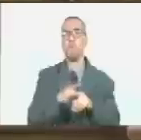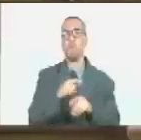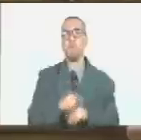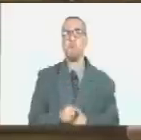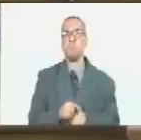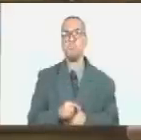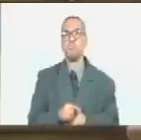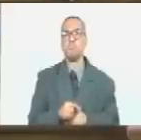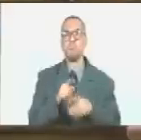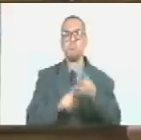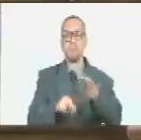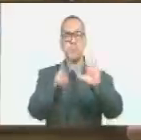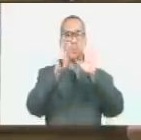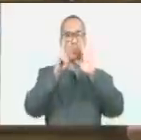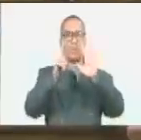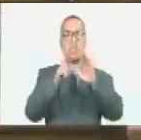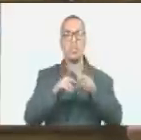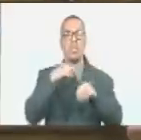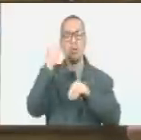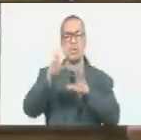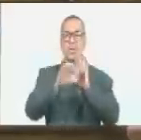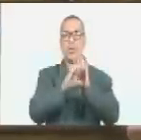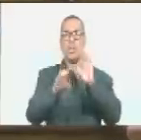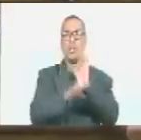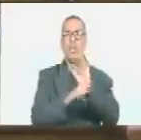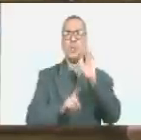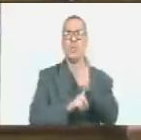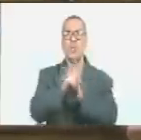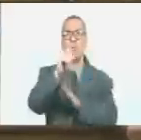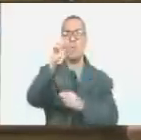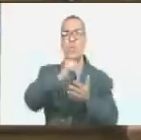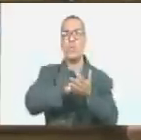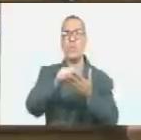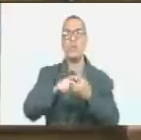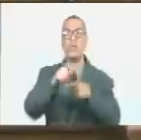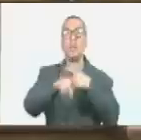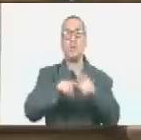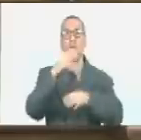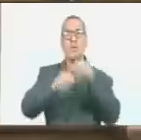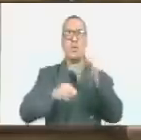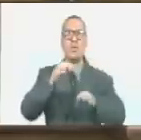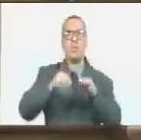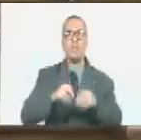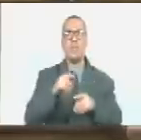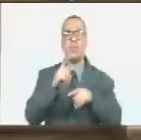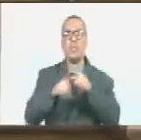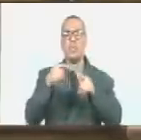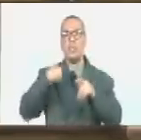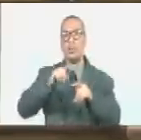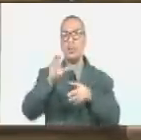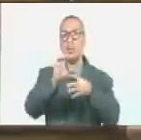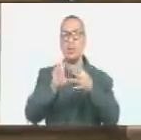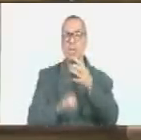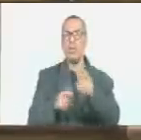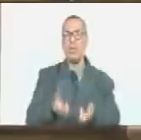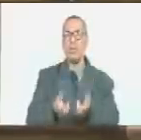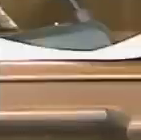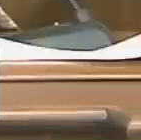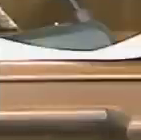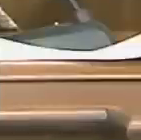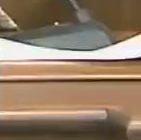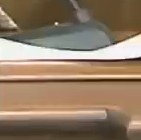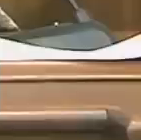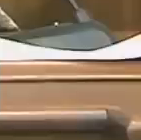procedencia. 7. Que constituyan un incremento patrimonial no justificado, cuando existan elementos que permitan